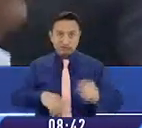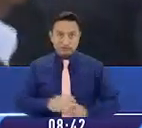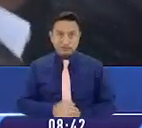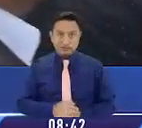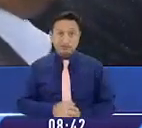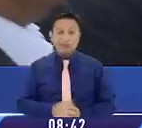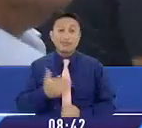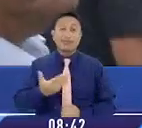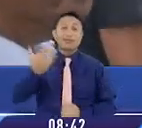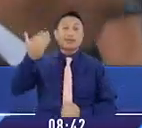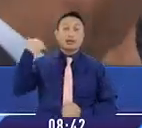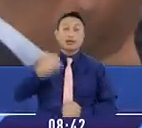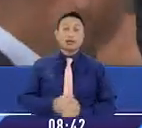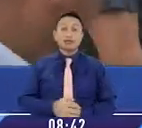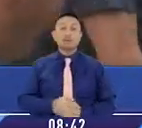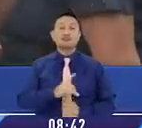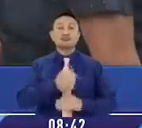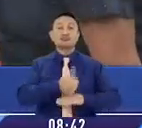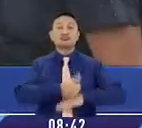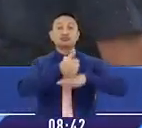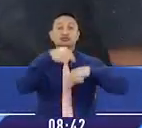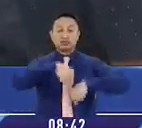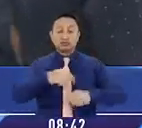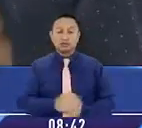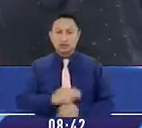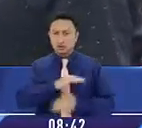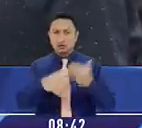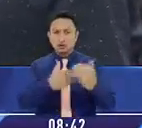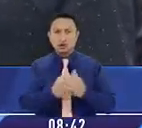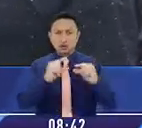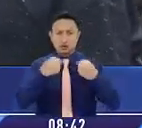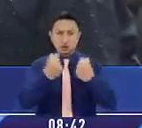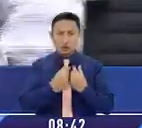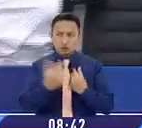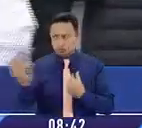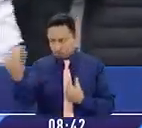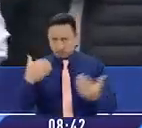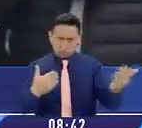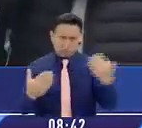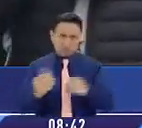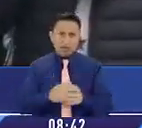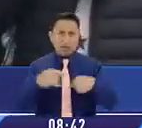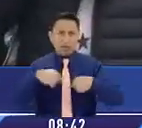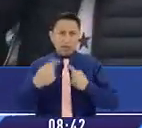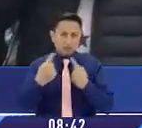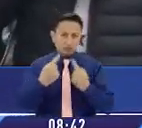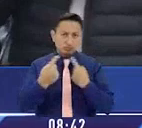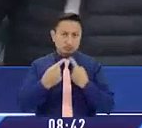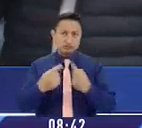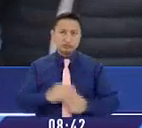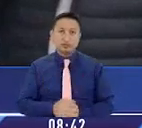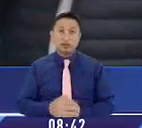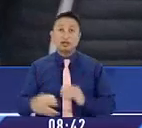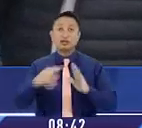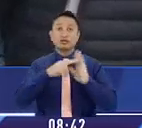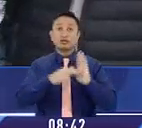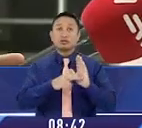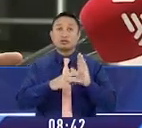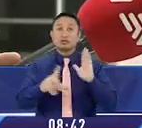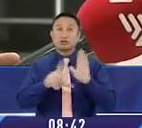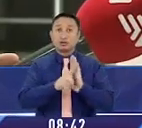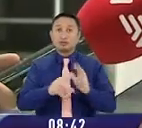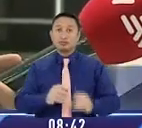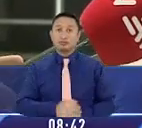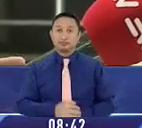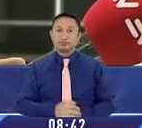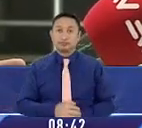días atrás, desde la entidad se informó que van a recibir a todos los gremios del transporte para la socialización del reglamento de la ley. Una vez